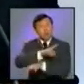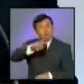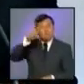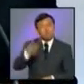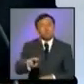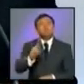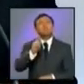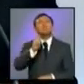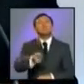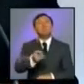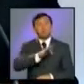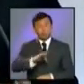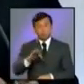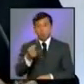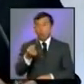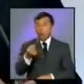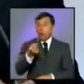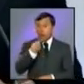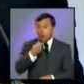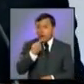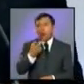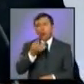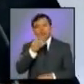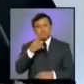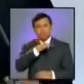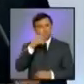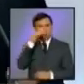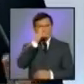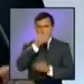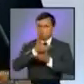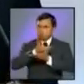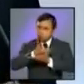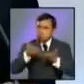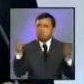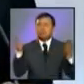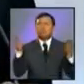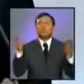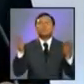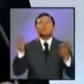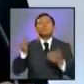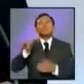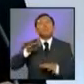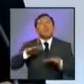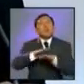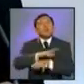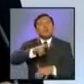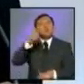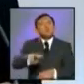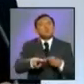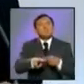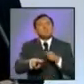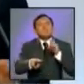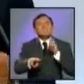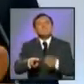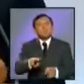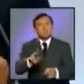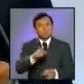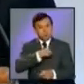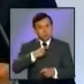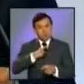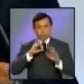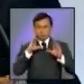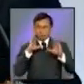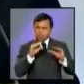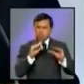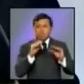fíjense por ejemplo se habla muchísimo de la corrupción o habló ella de la corrupción en el Estado de México y la corrupción en el